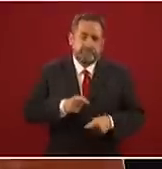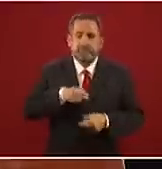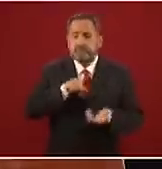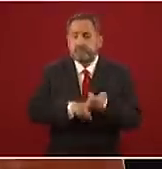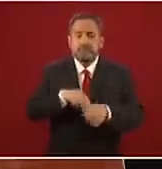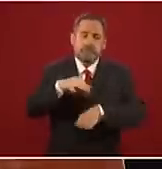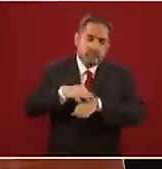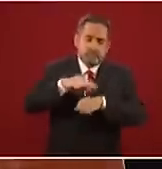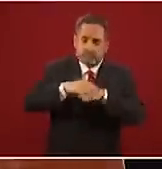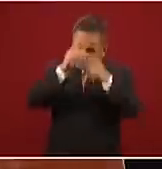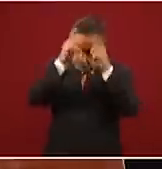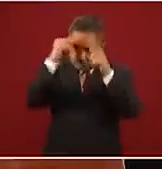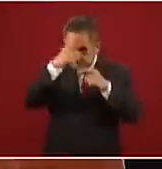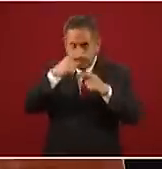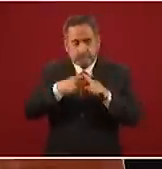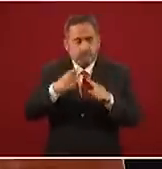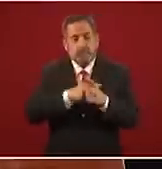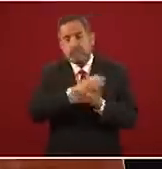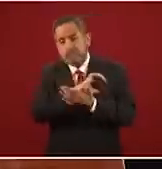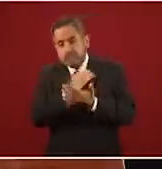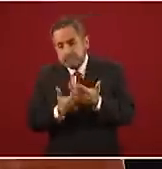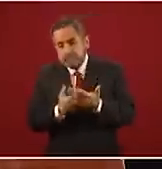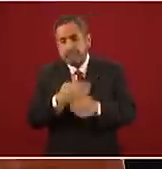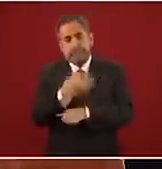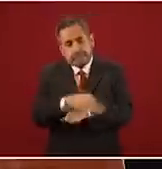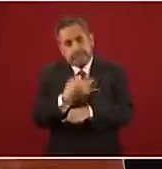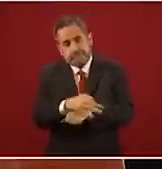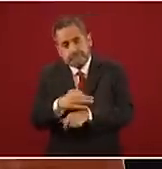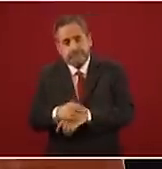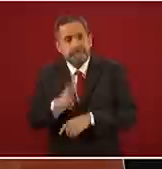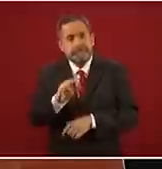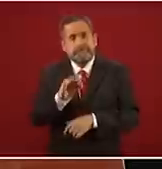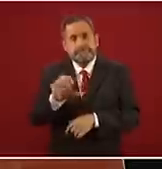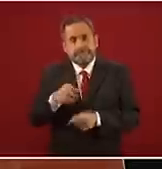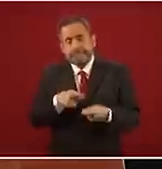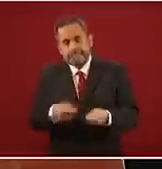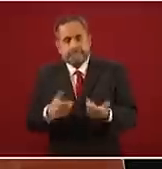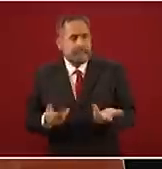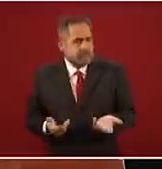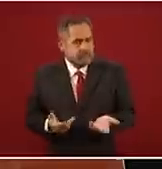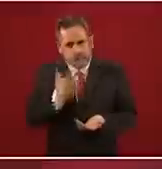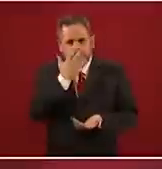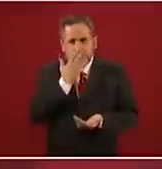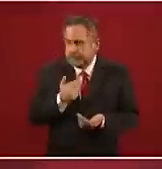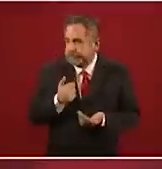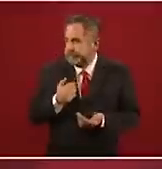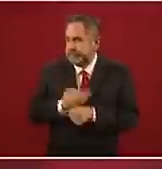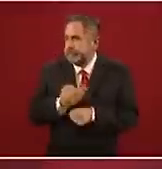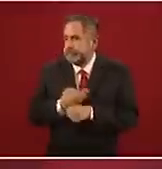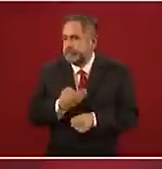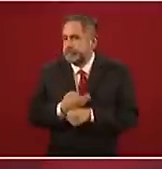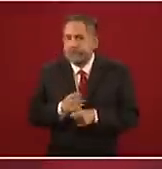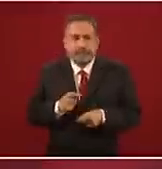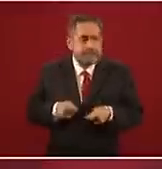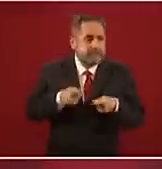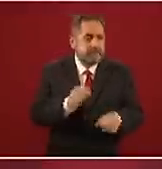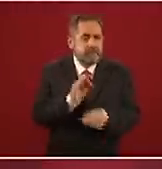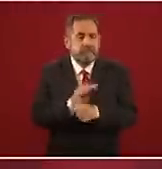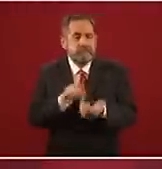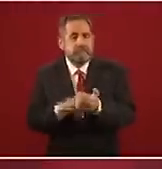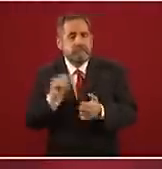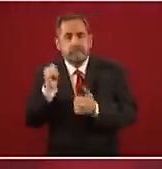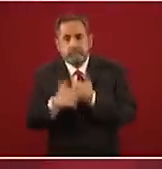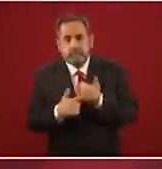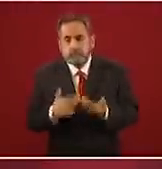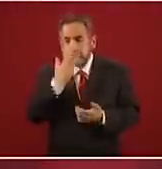salud que están por contrato eventual y por honorarios no tienen actualmente siquiera seguridad social, no